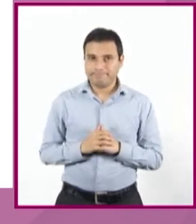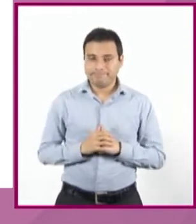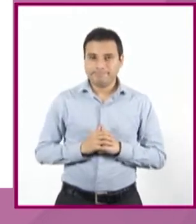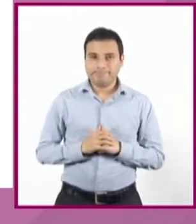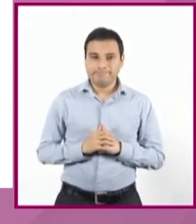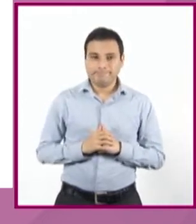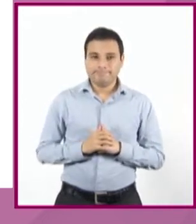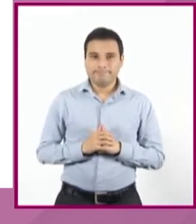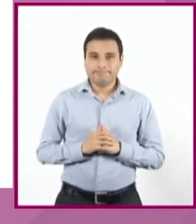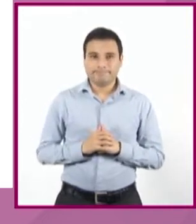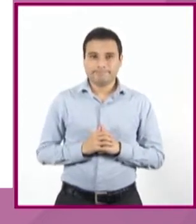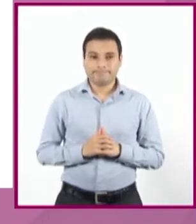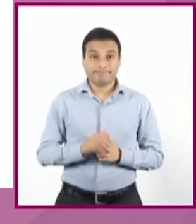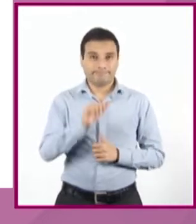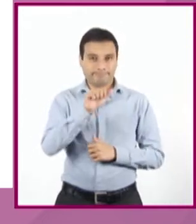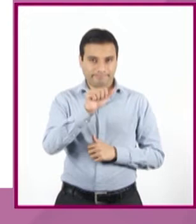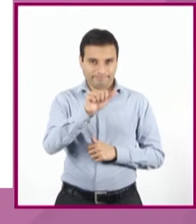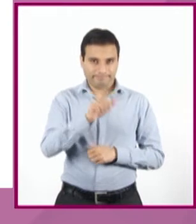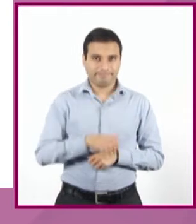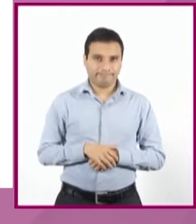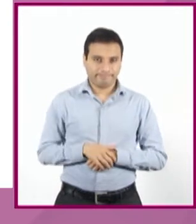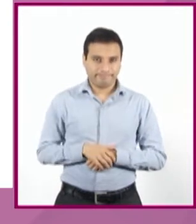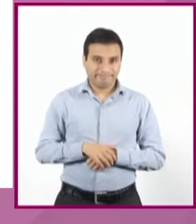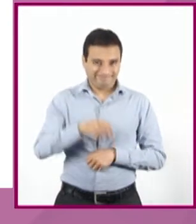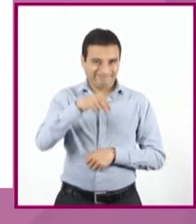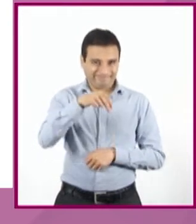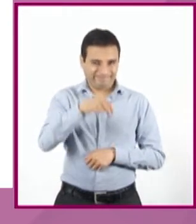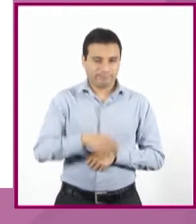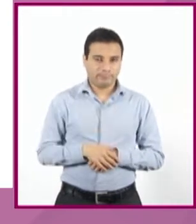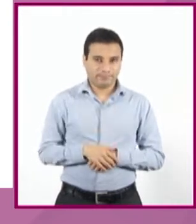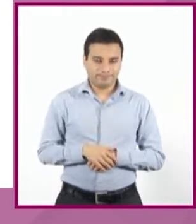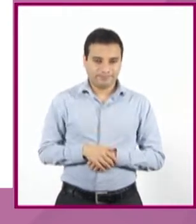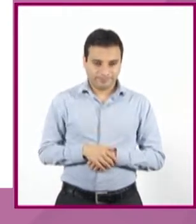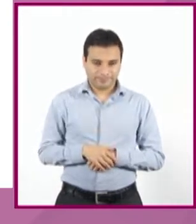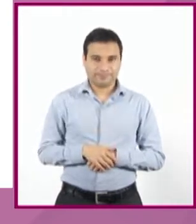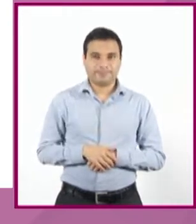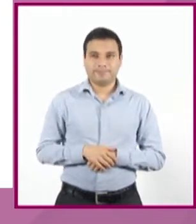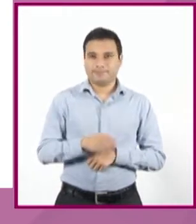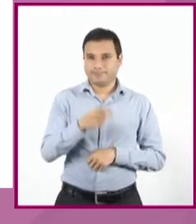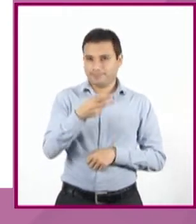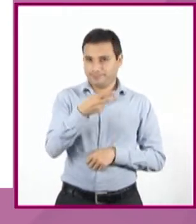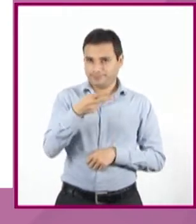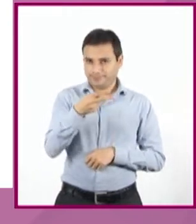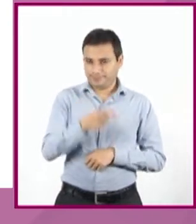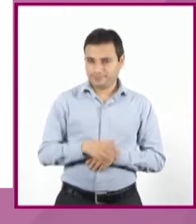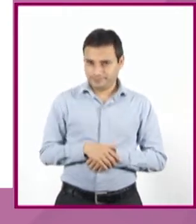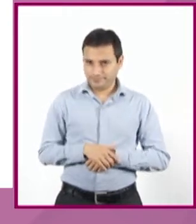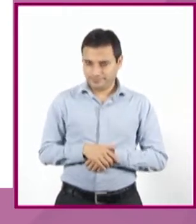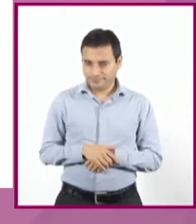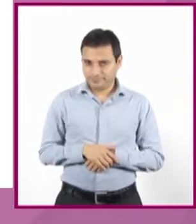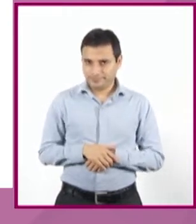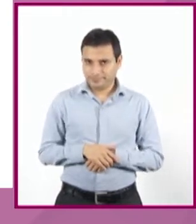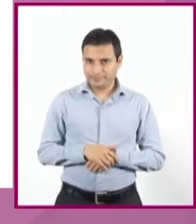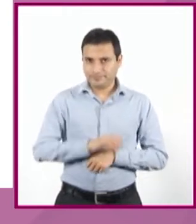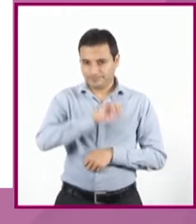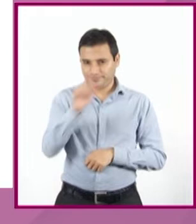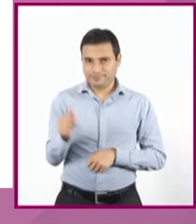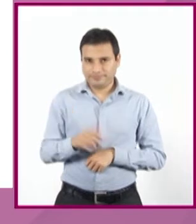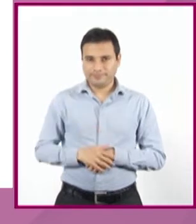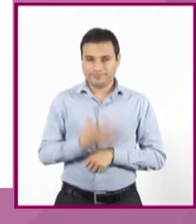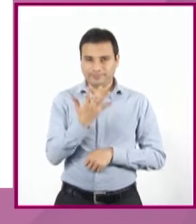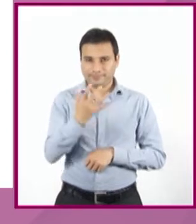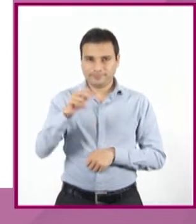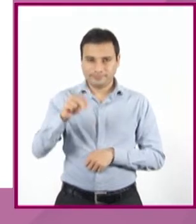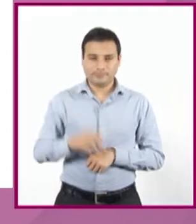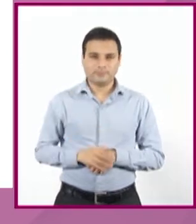Usaremos la expresión a subíndice n, con n en subíndice, para representar a cualquier término de